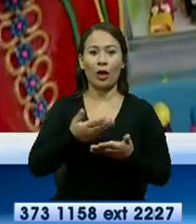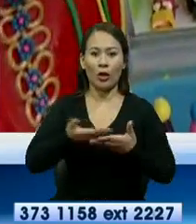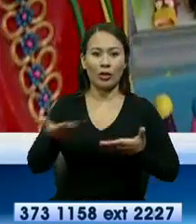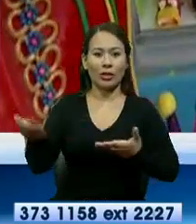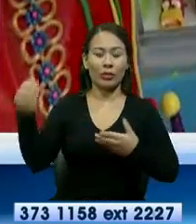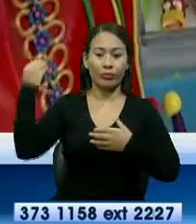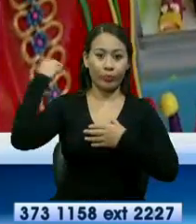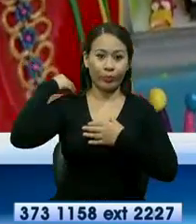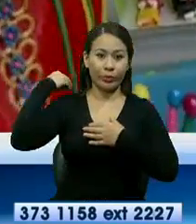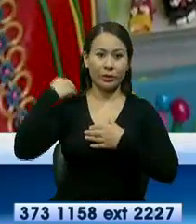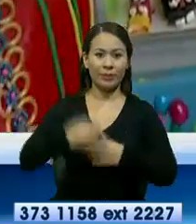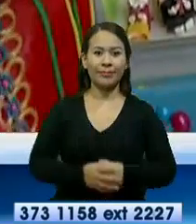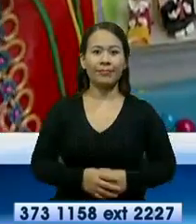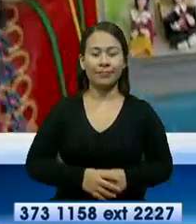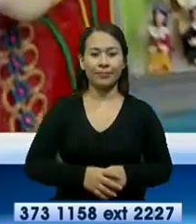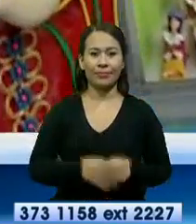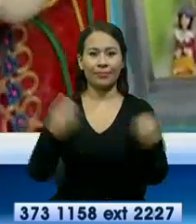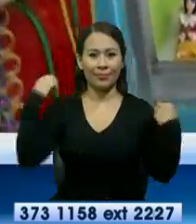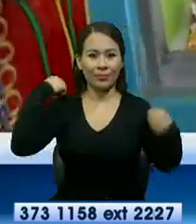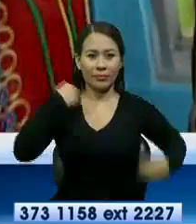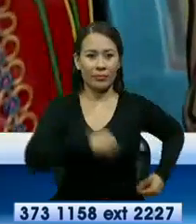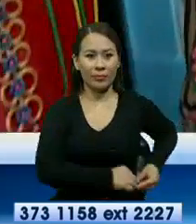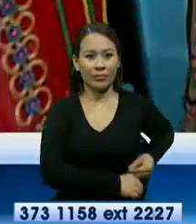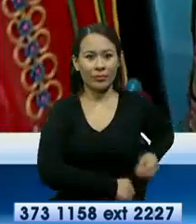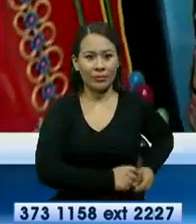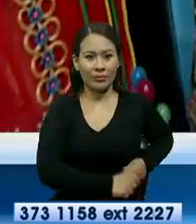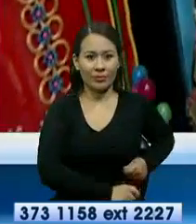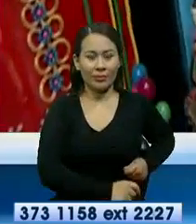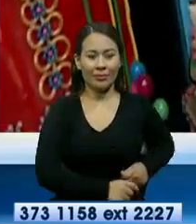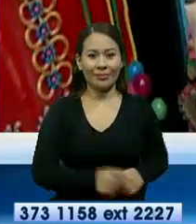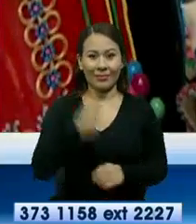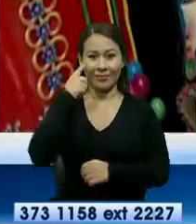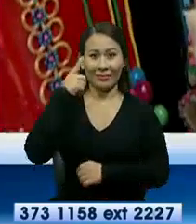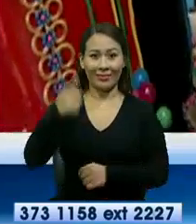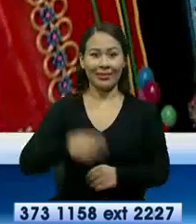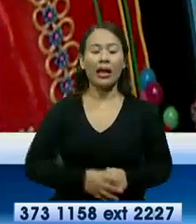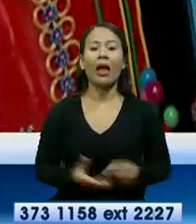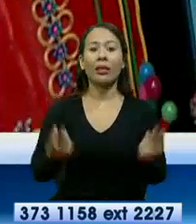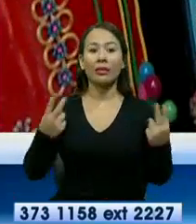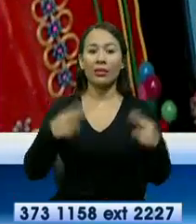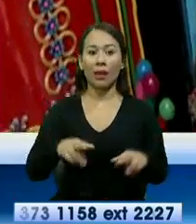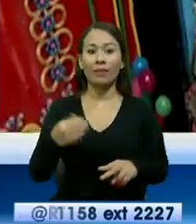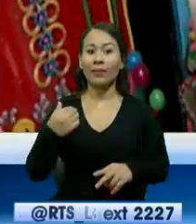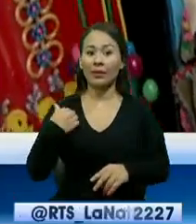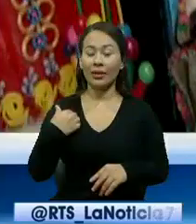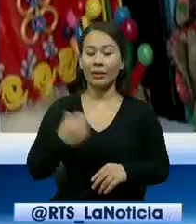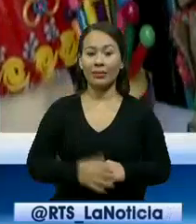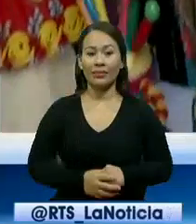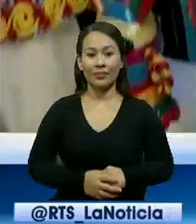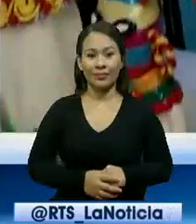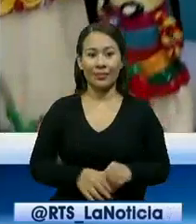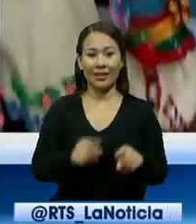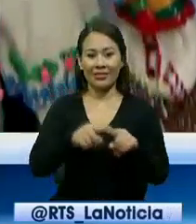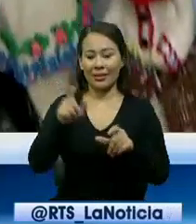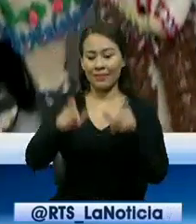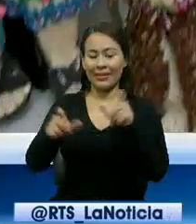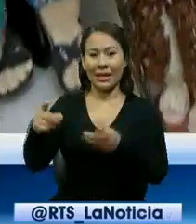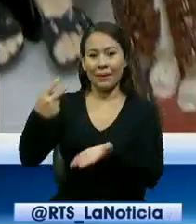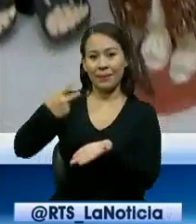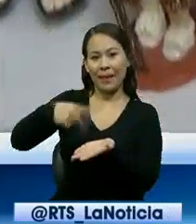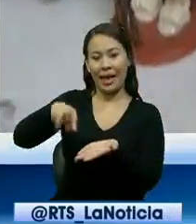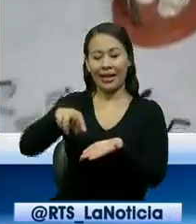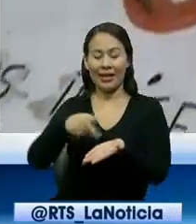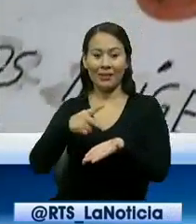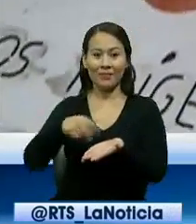cositas con la soguita y la canastita y también tenemos nuestros bailarines que aquí